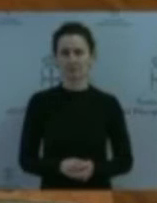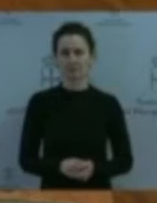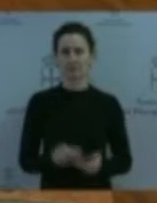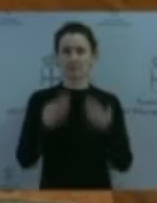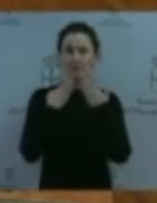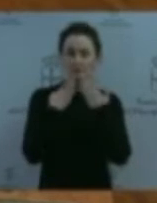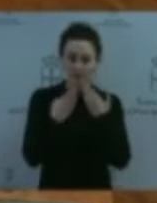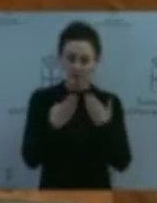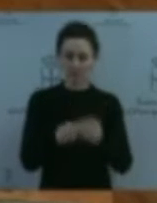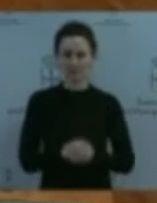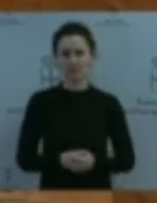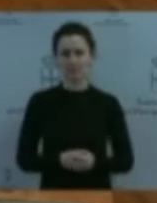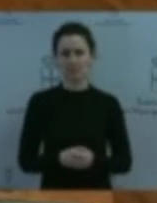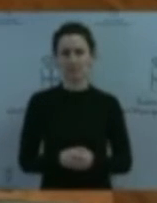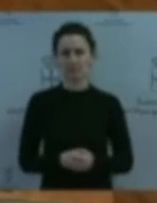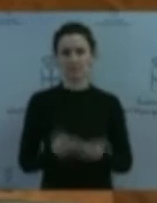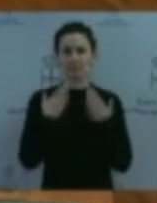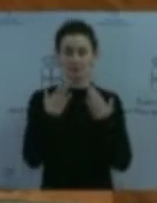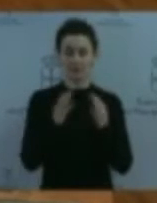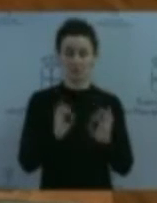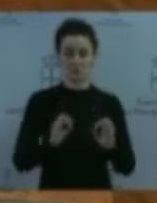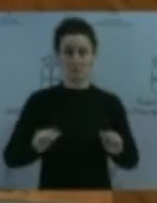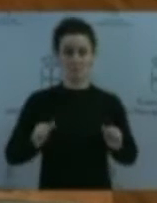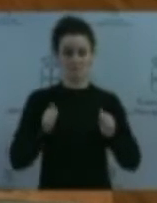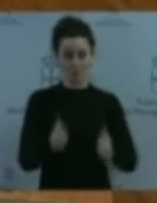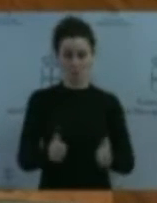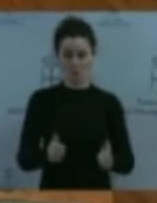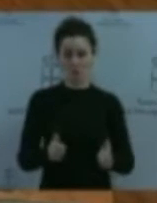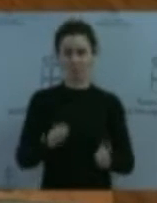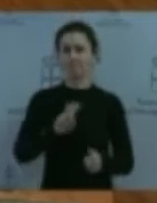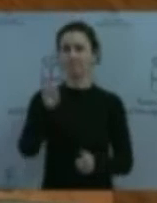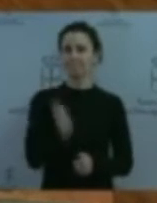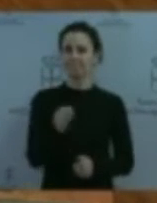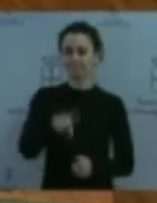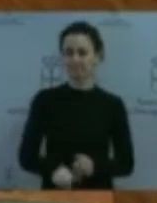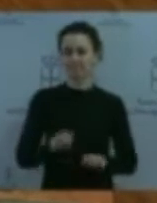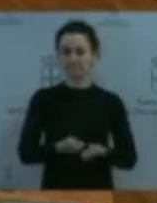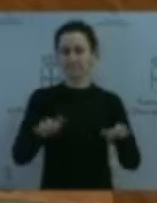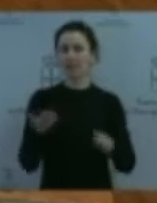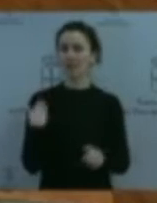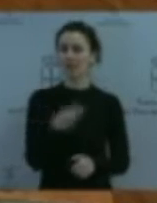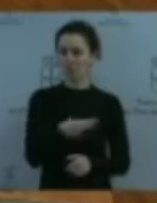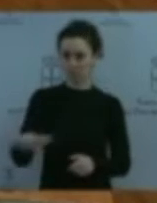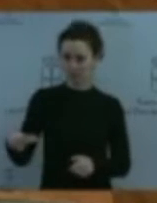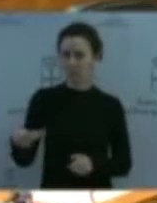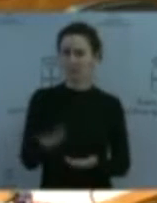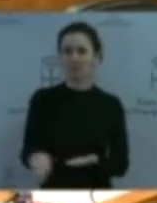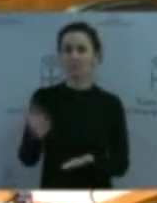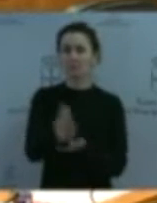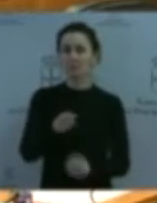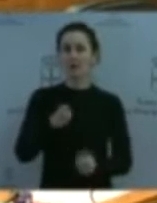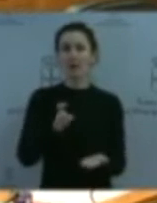Desde que trajimos a esta Cámara hace 2 semanas una proposición no de ley que yo no he